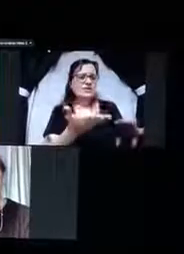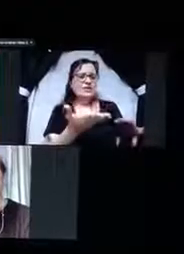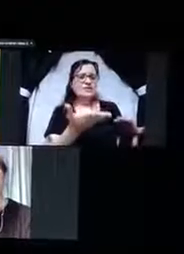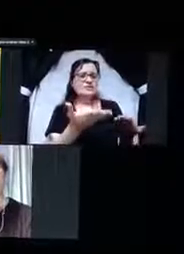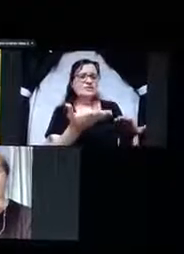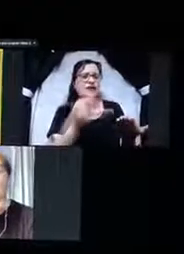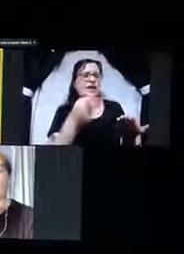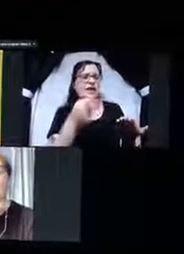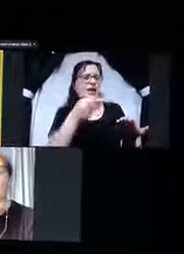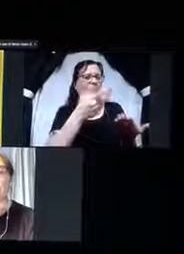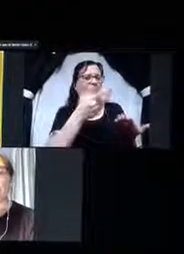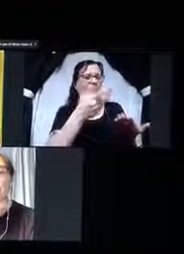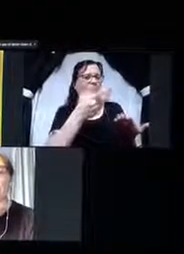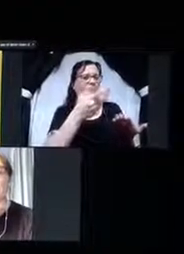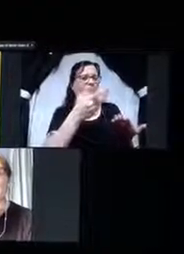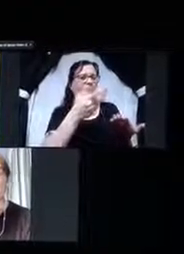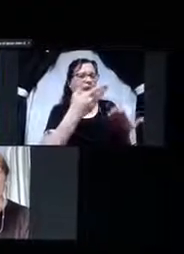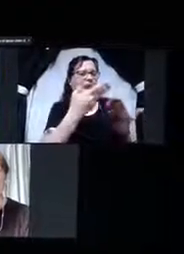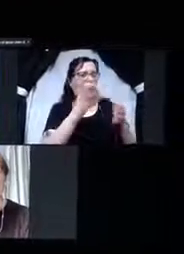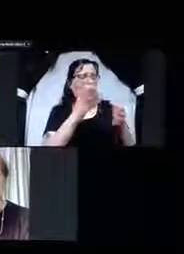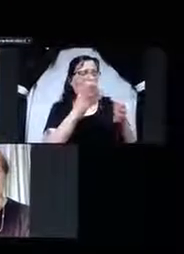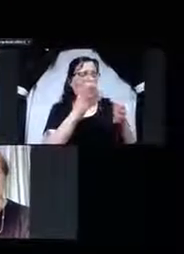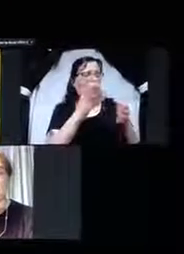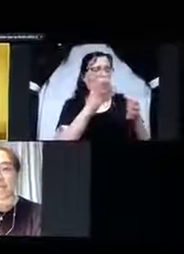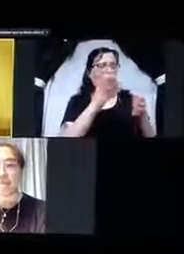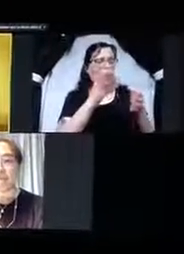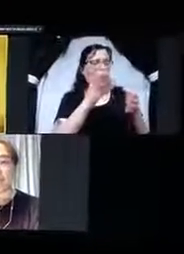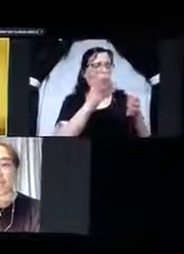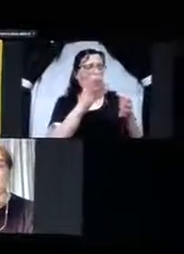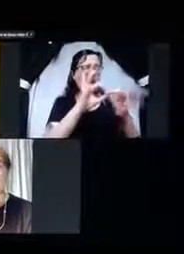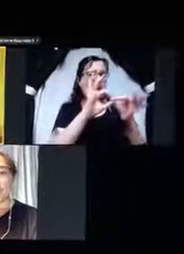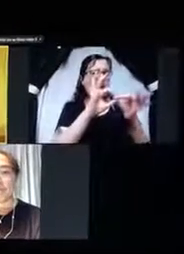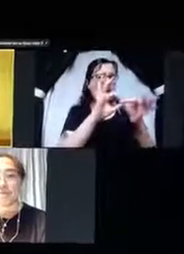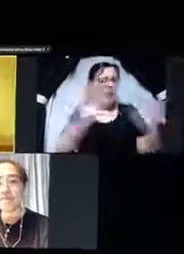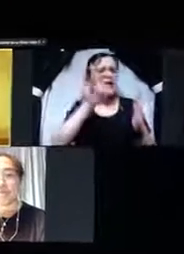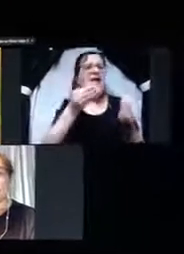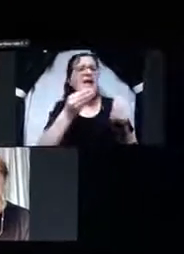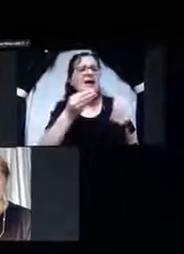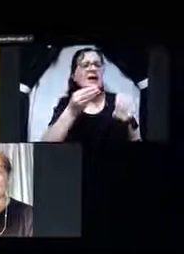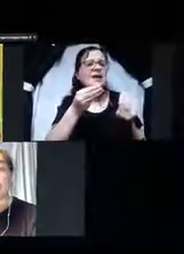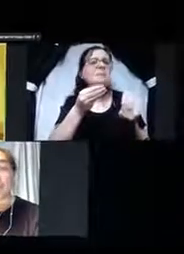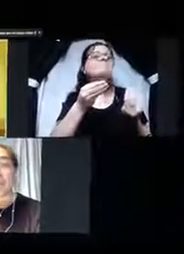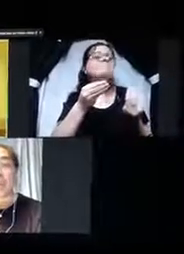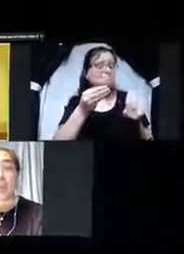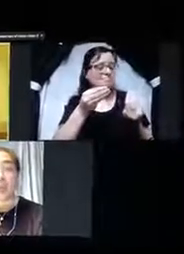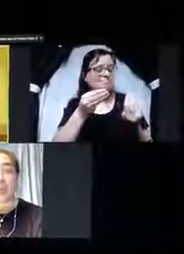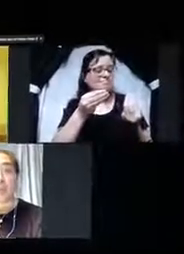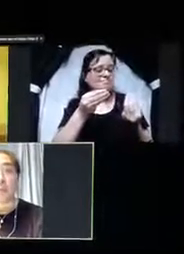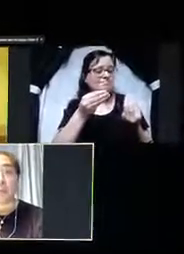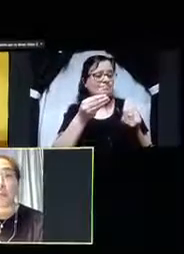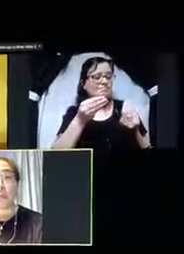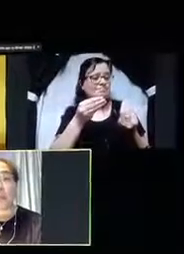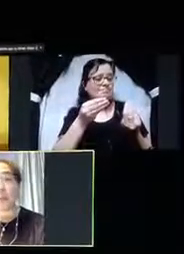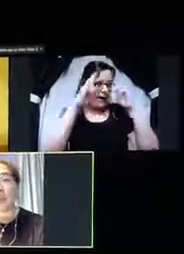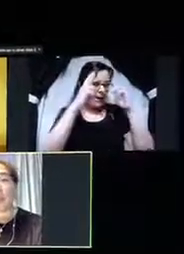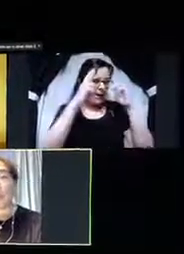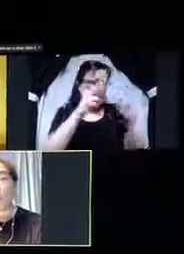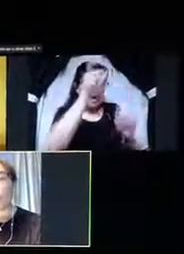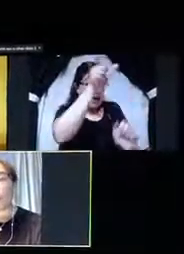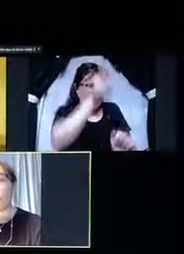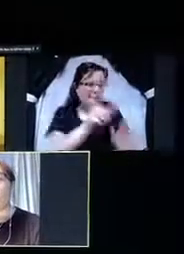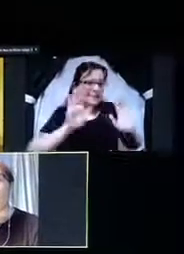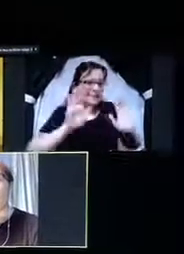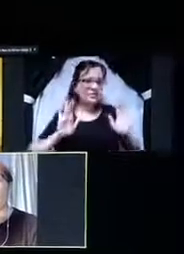elegir, ¿sí? ¿Qué quiere para su vida? A mí eso me parece fantástico, ¿sí? Y si